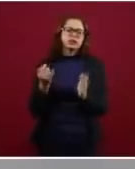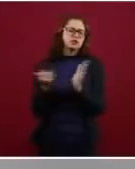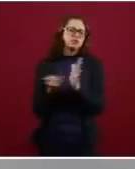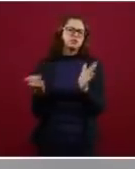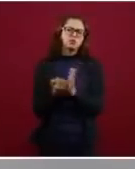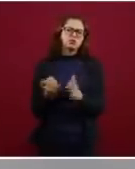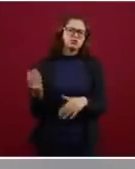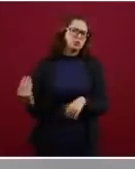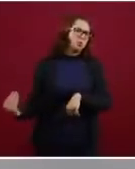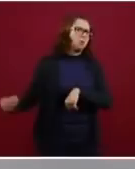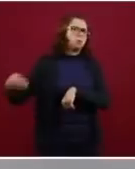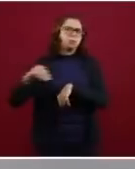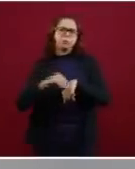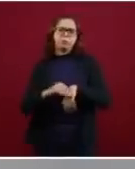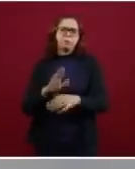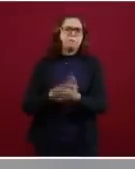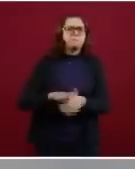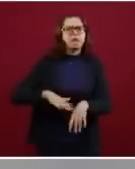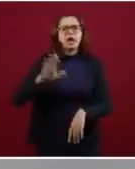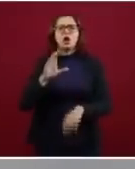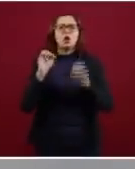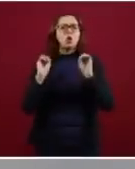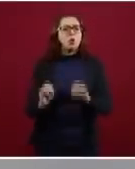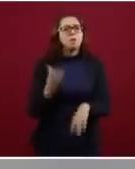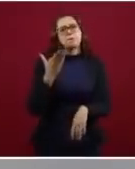endeudar al país.